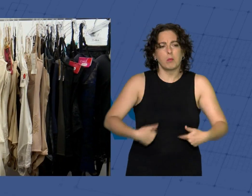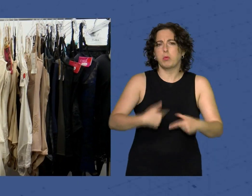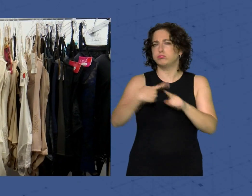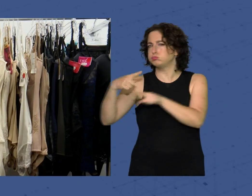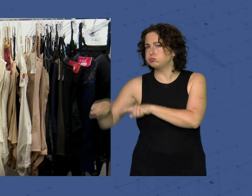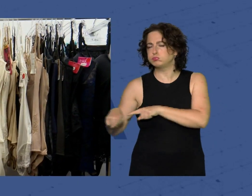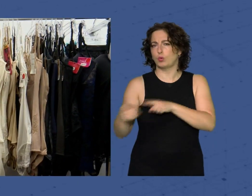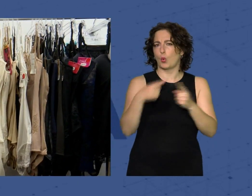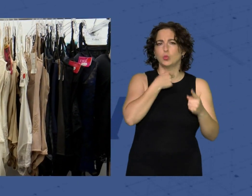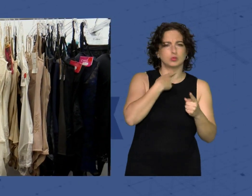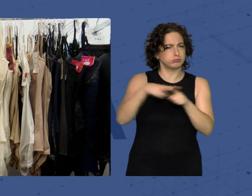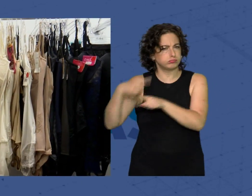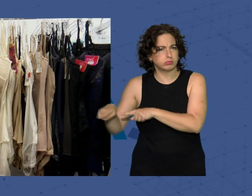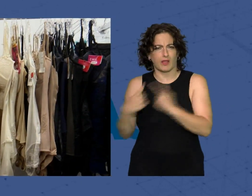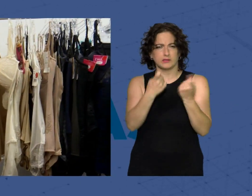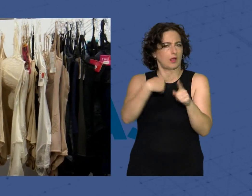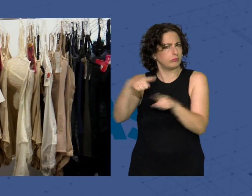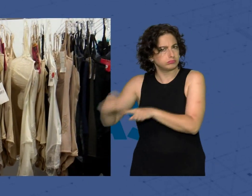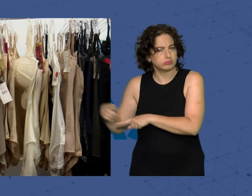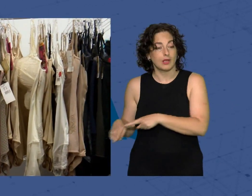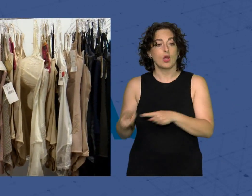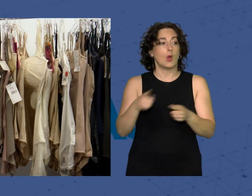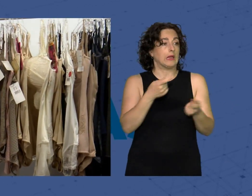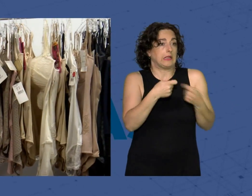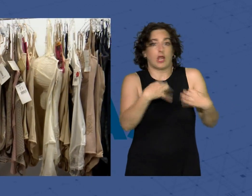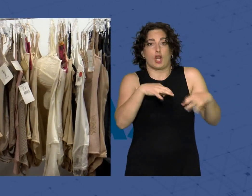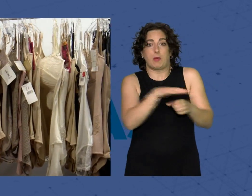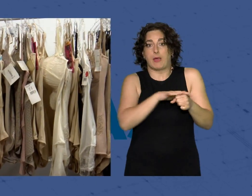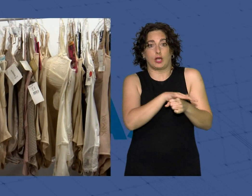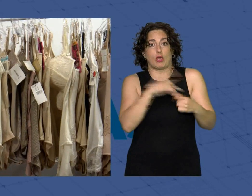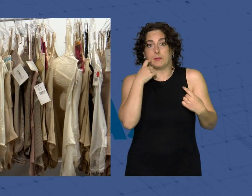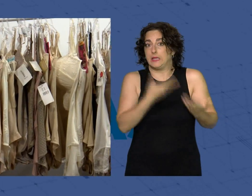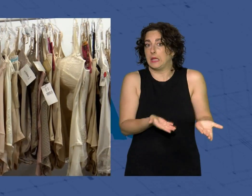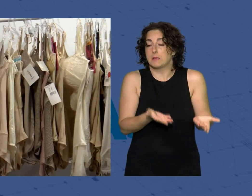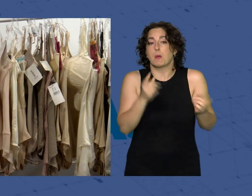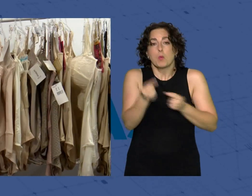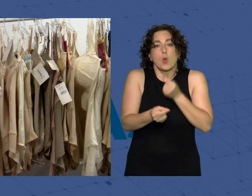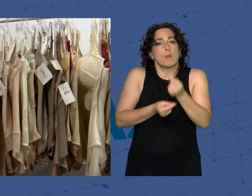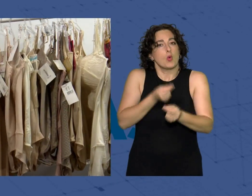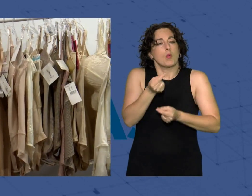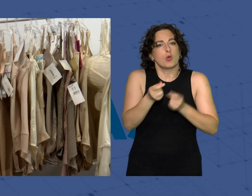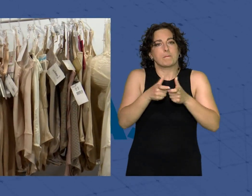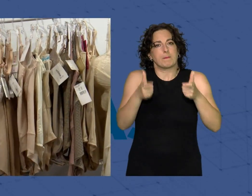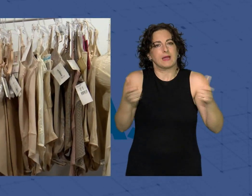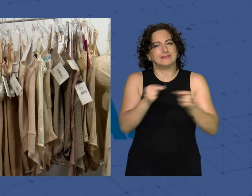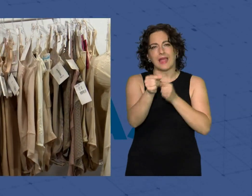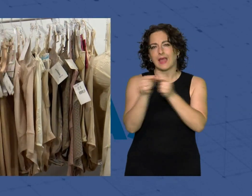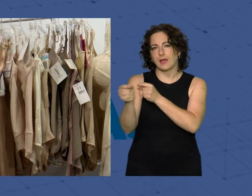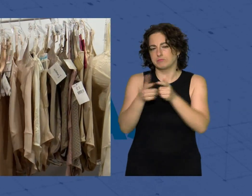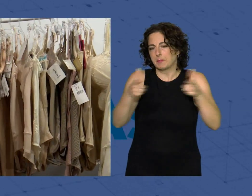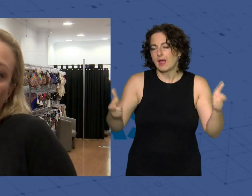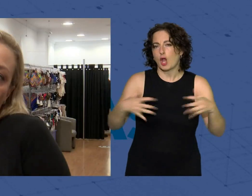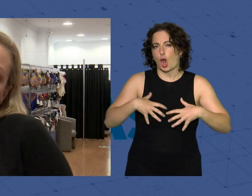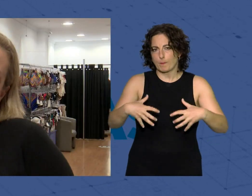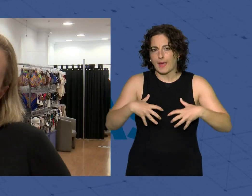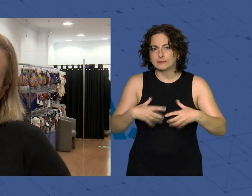necesidades. Era una tienda normal de barrio, de Almería, y poco a poco fui ampliando tallas, ampliando copas